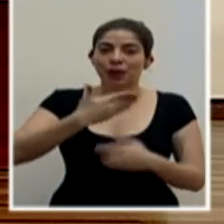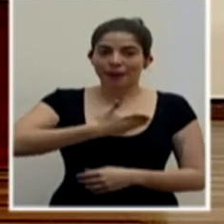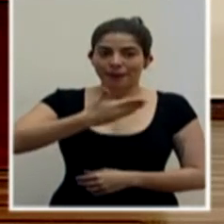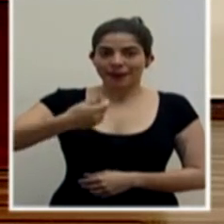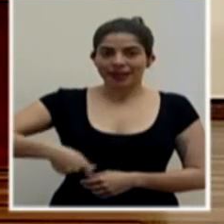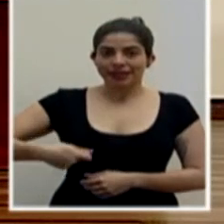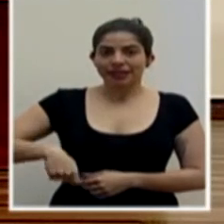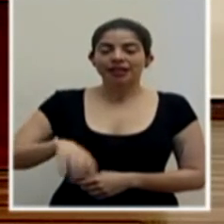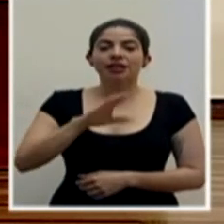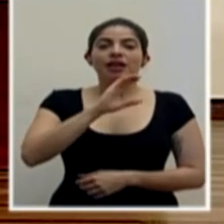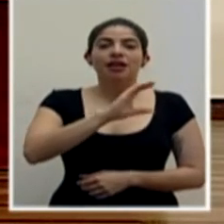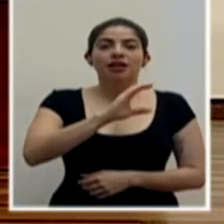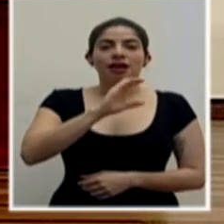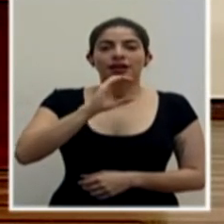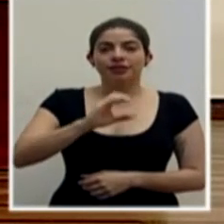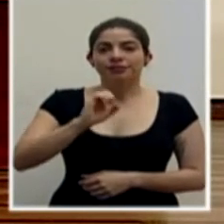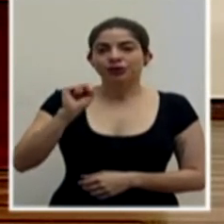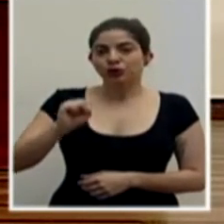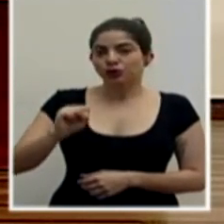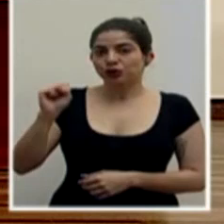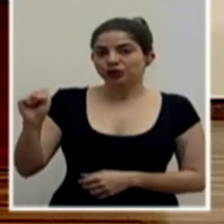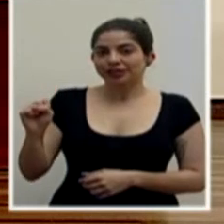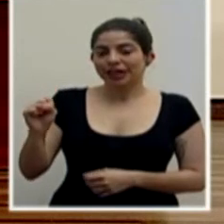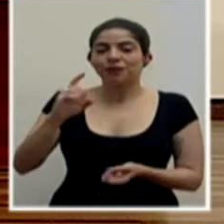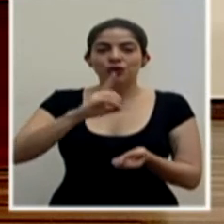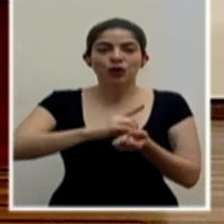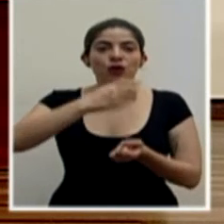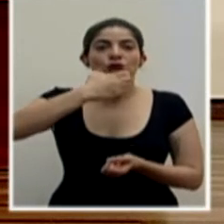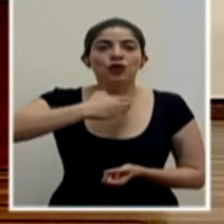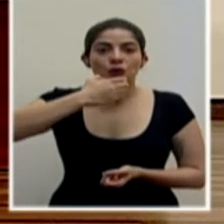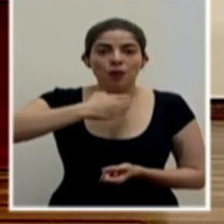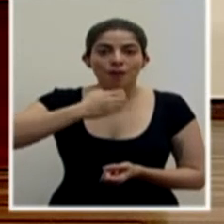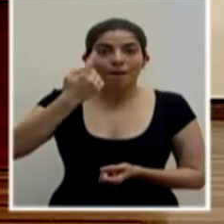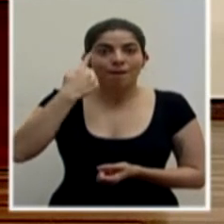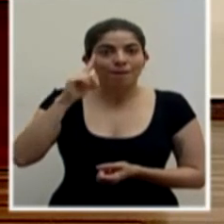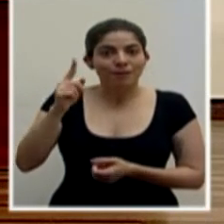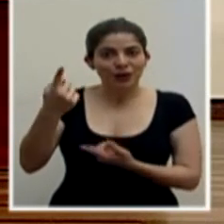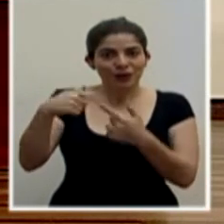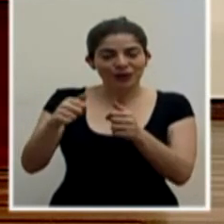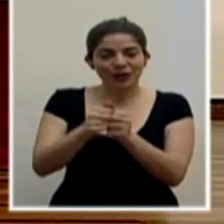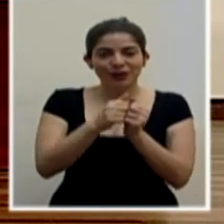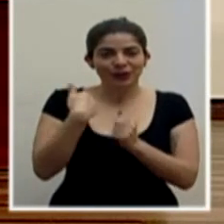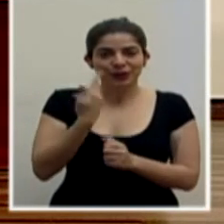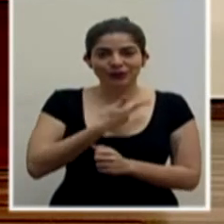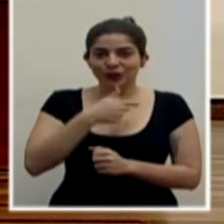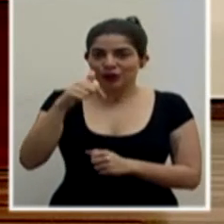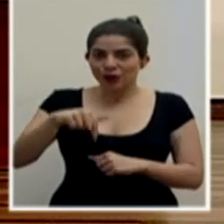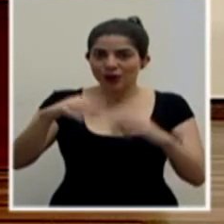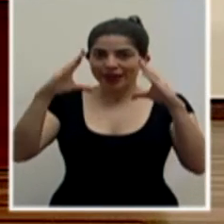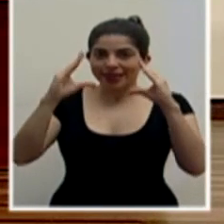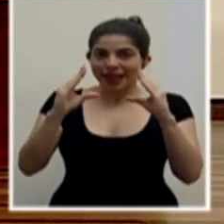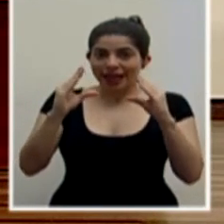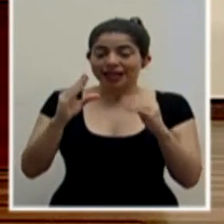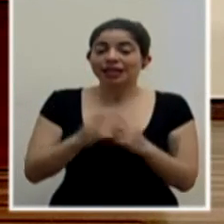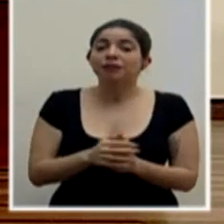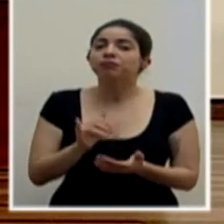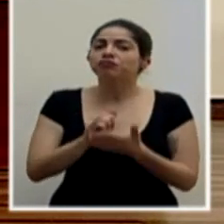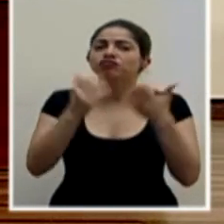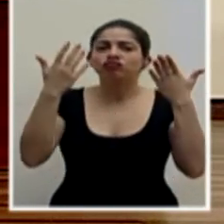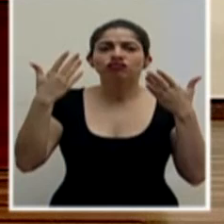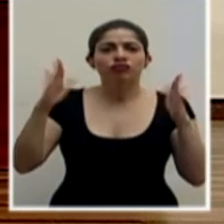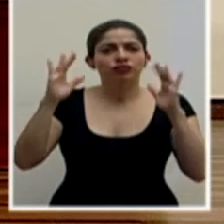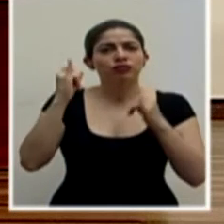presidente ejecutivo de la Caja Costarricense de Seguro Social, el doctor Román Macaya, por su compañía esta tarde. De esta forma damos